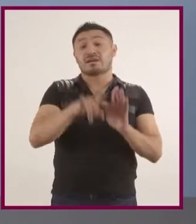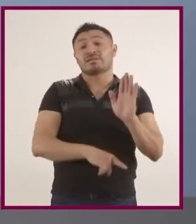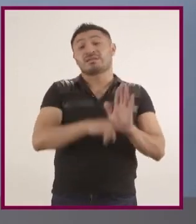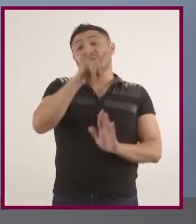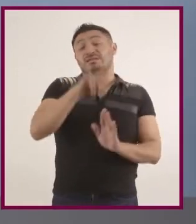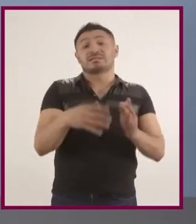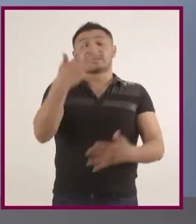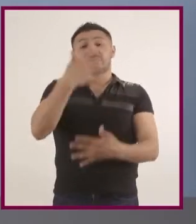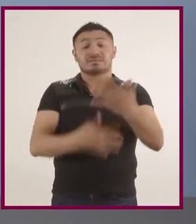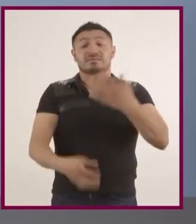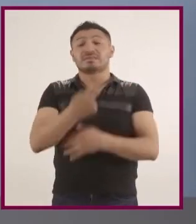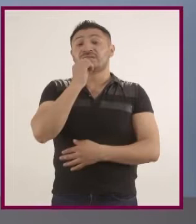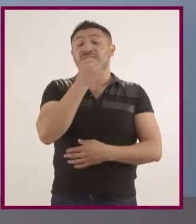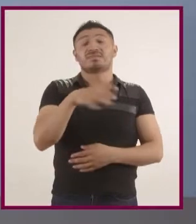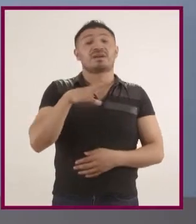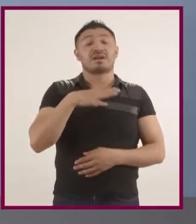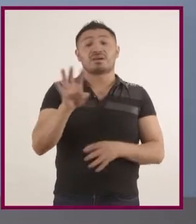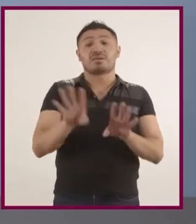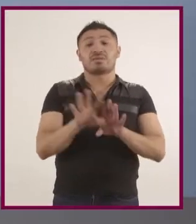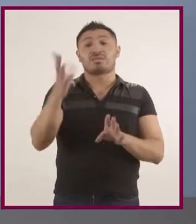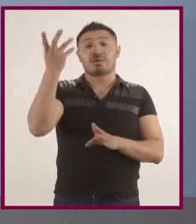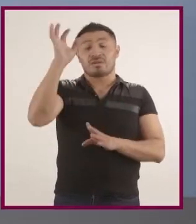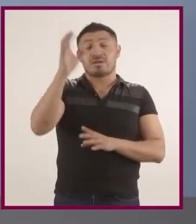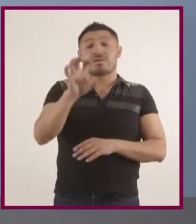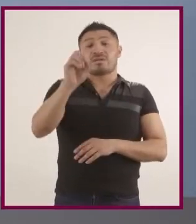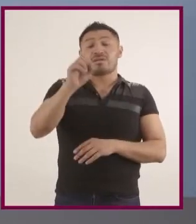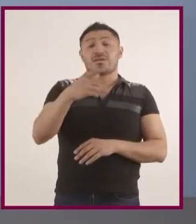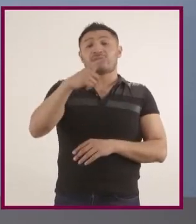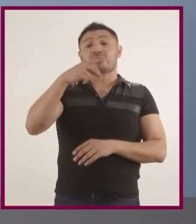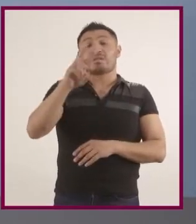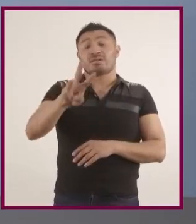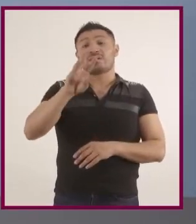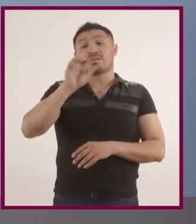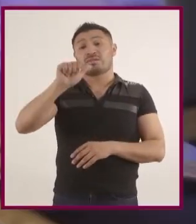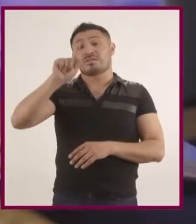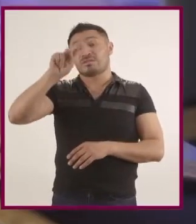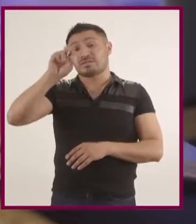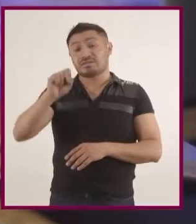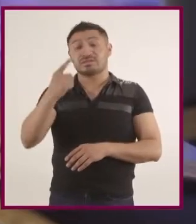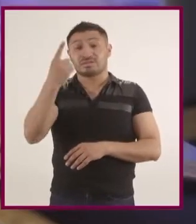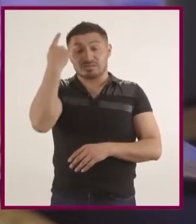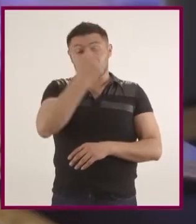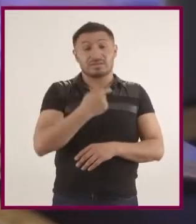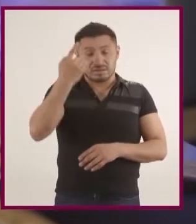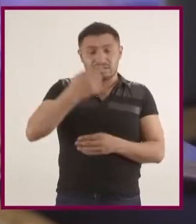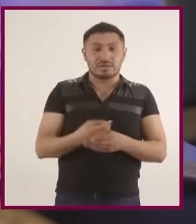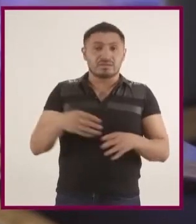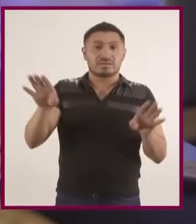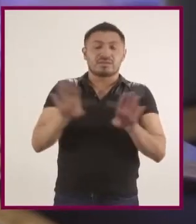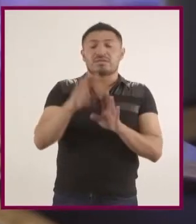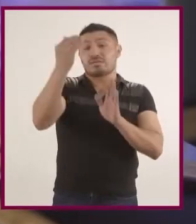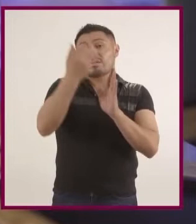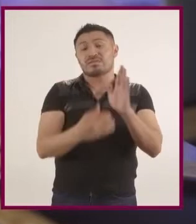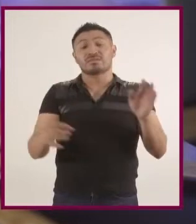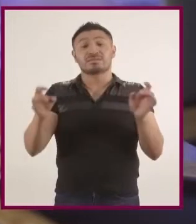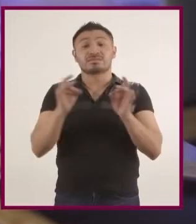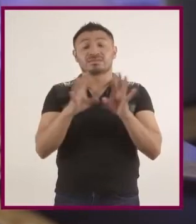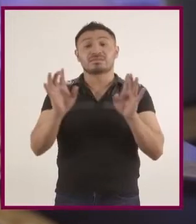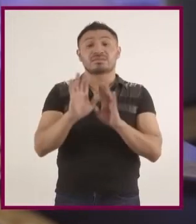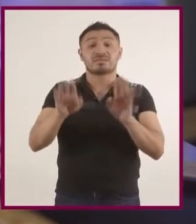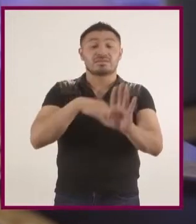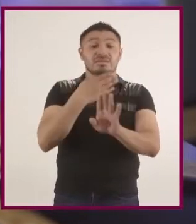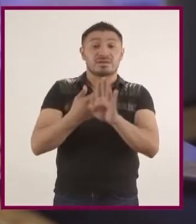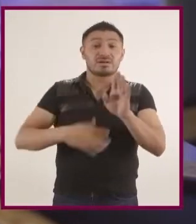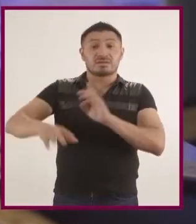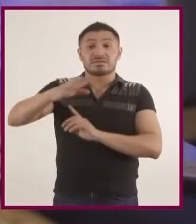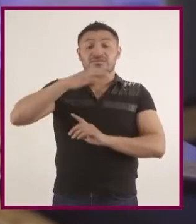por 15 segundos equivale un foco prendido de 60 watts por una hora y Cómo podemos reducir el impacto ecológico en las